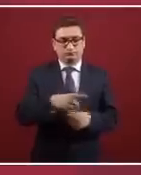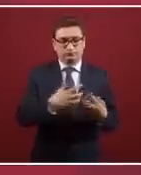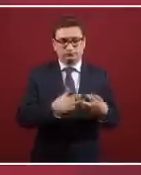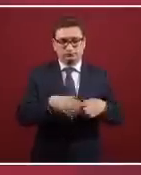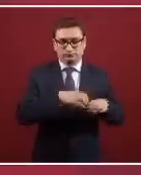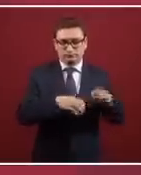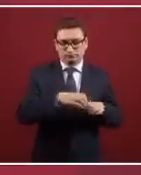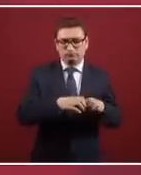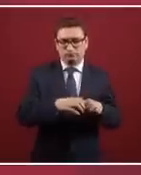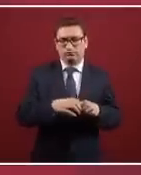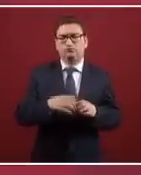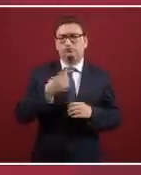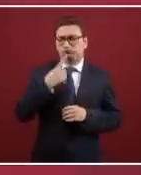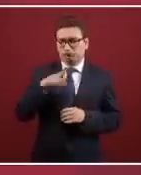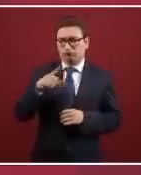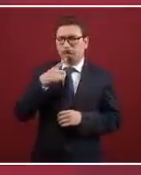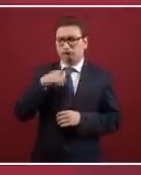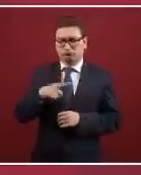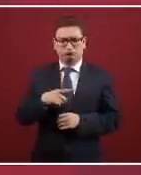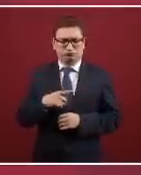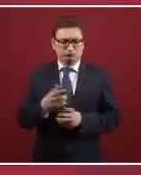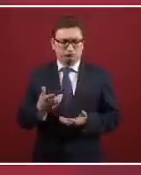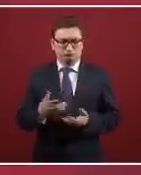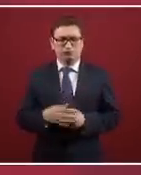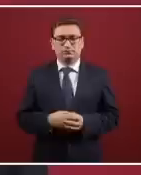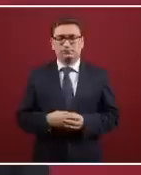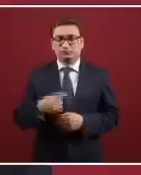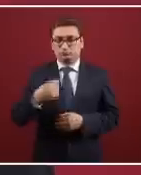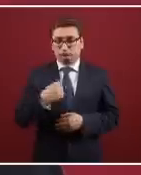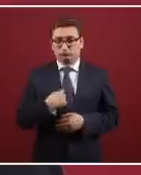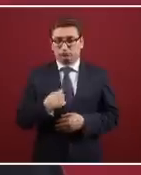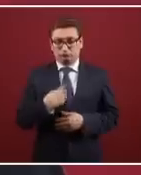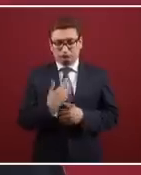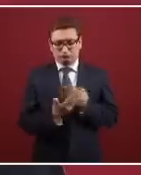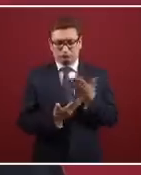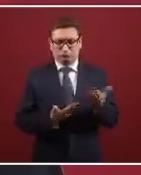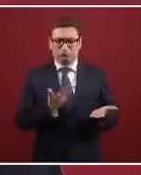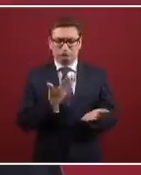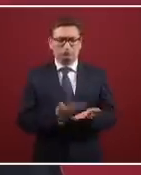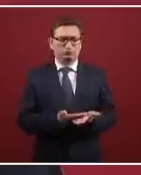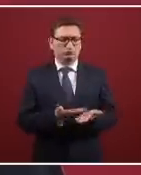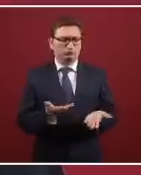Mi propuesta es que